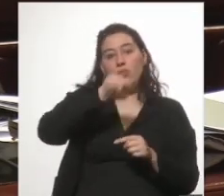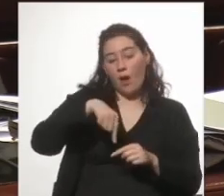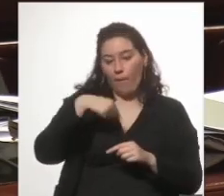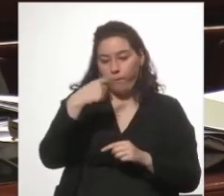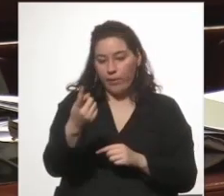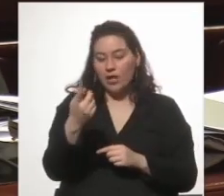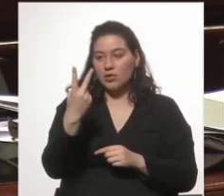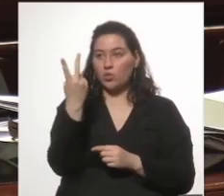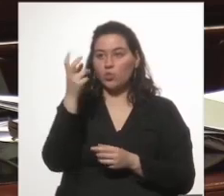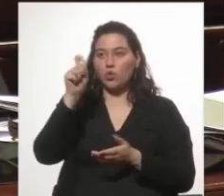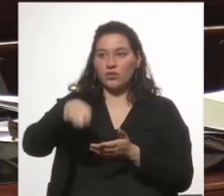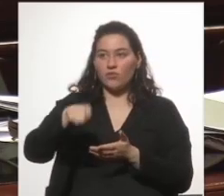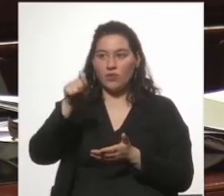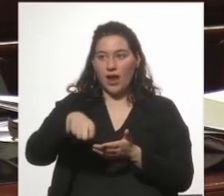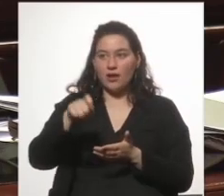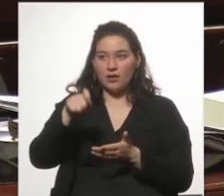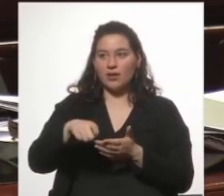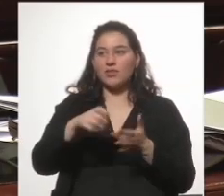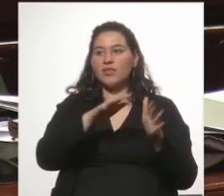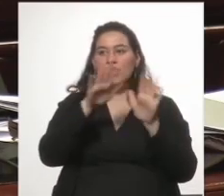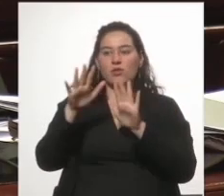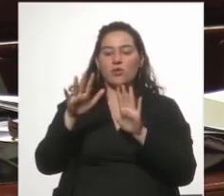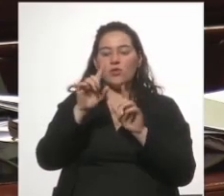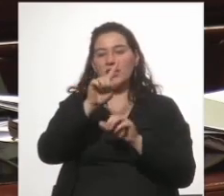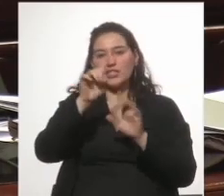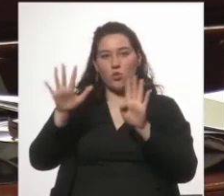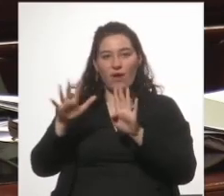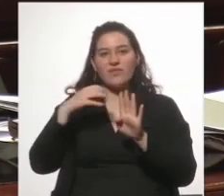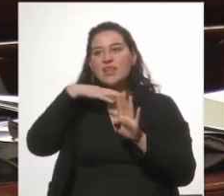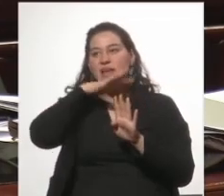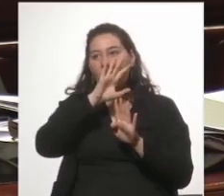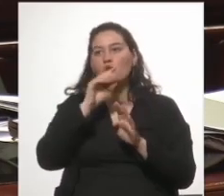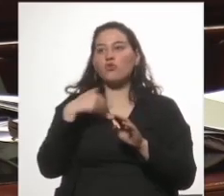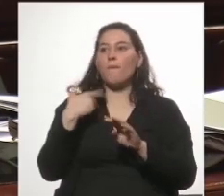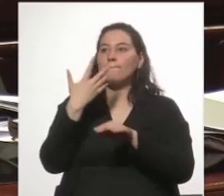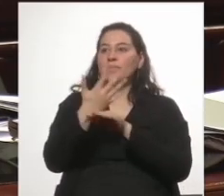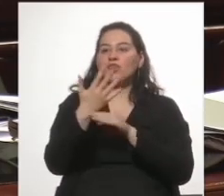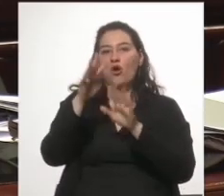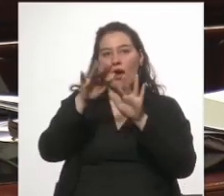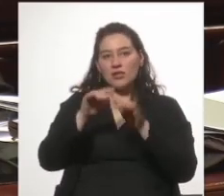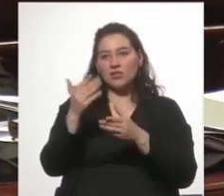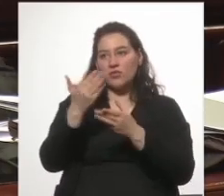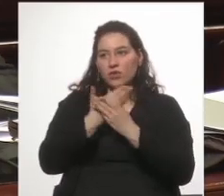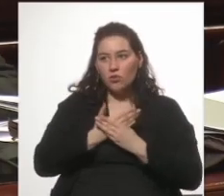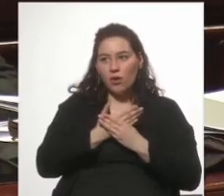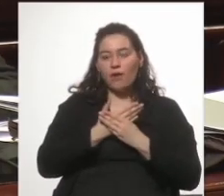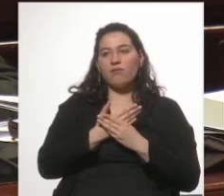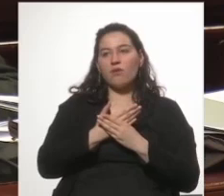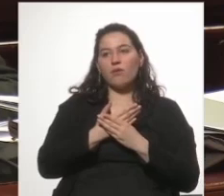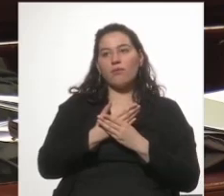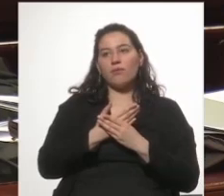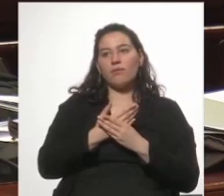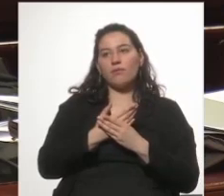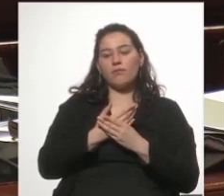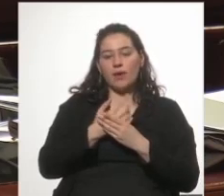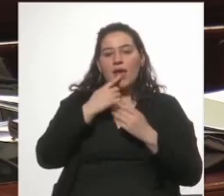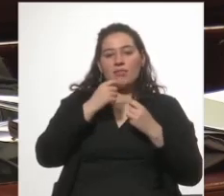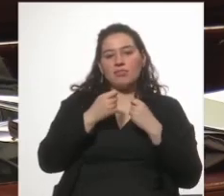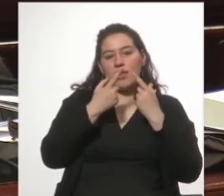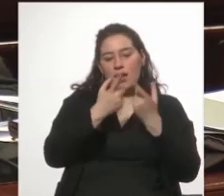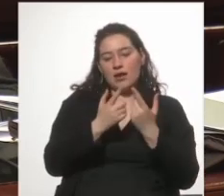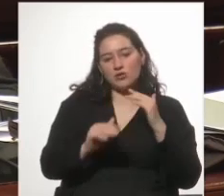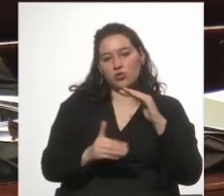el 19 de agosto próximo pasado, ordenó el archivo de la causa, lo que puede ser objeto de casación ante la Suprema Corte de